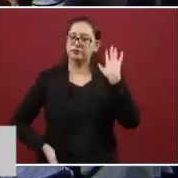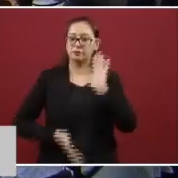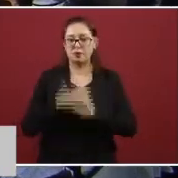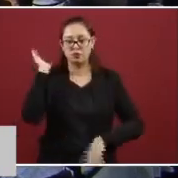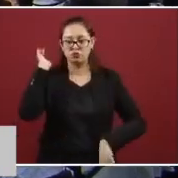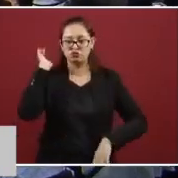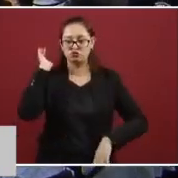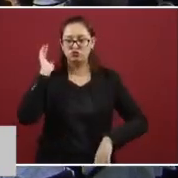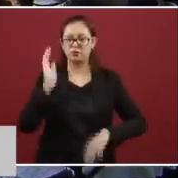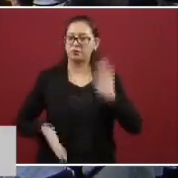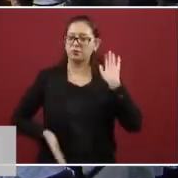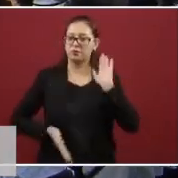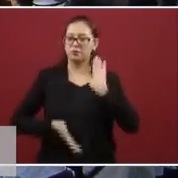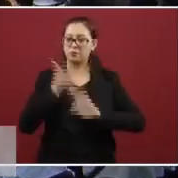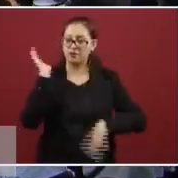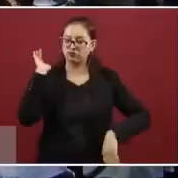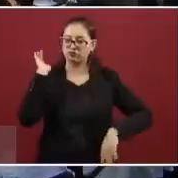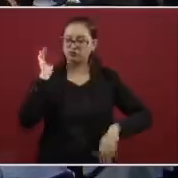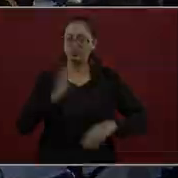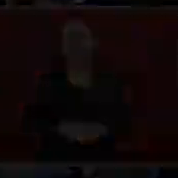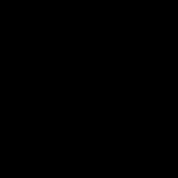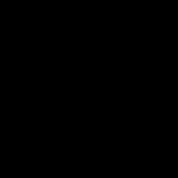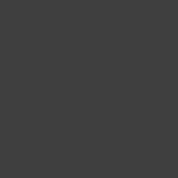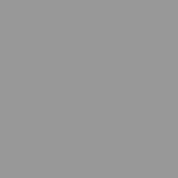Vámonos, vámonos.